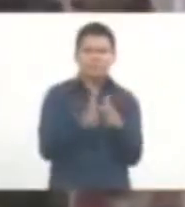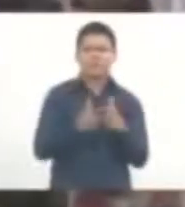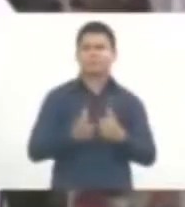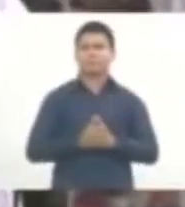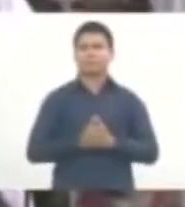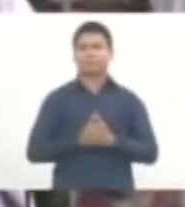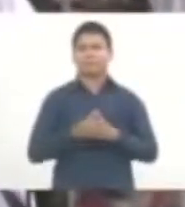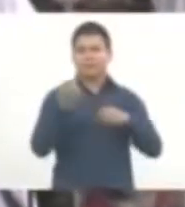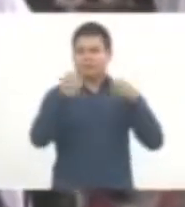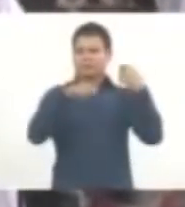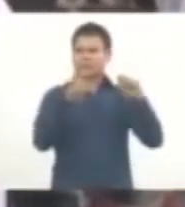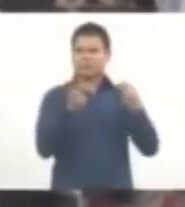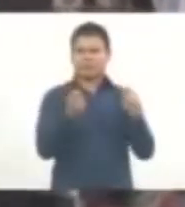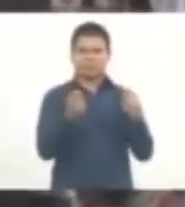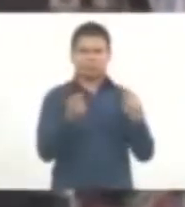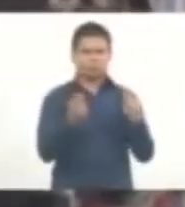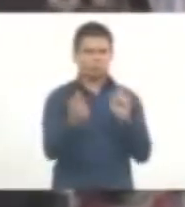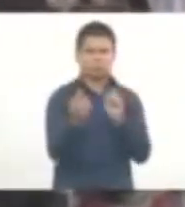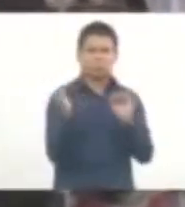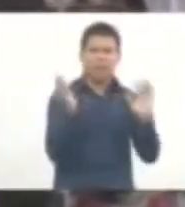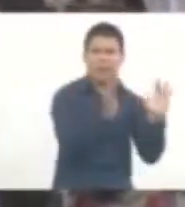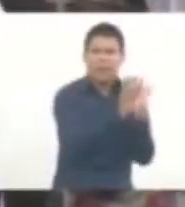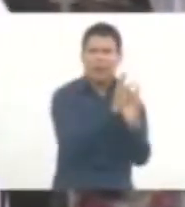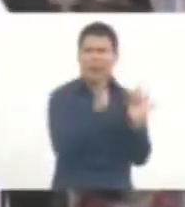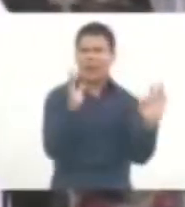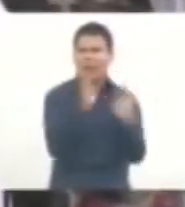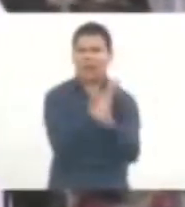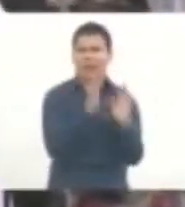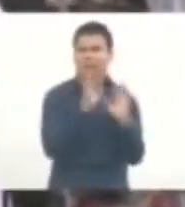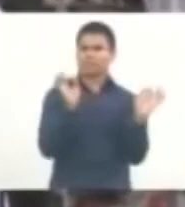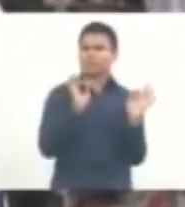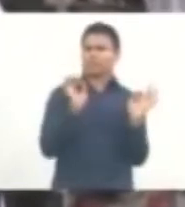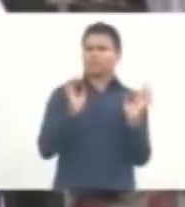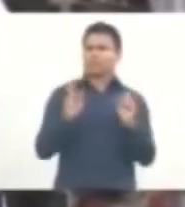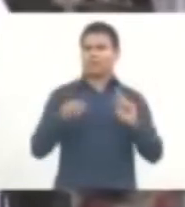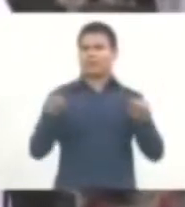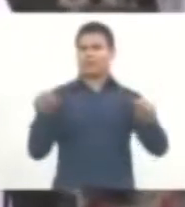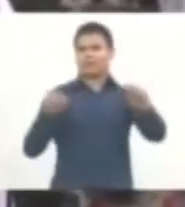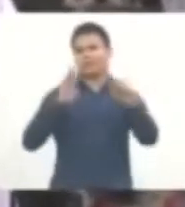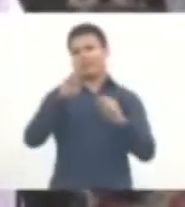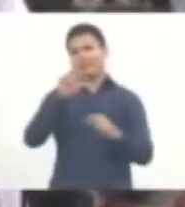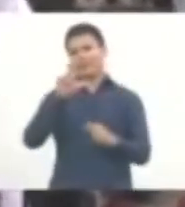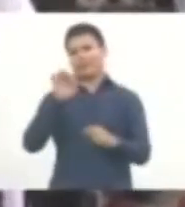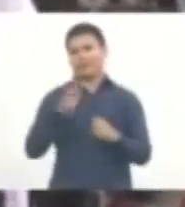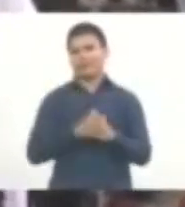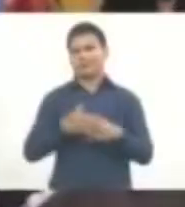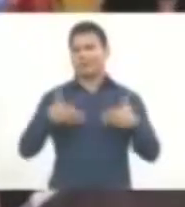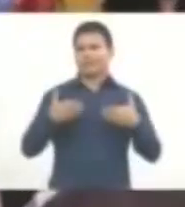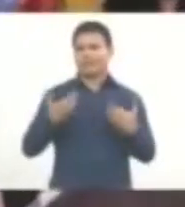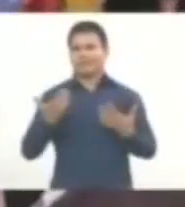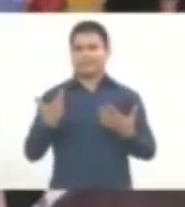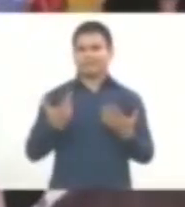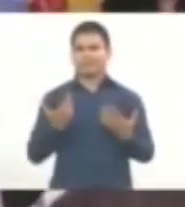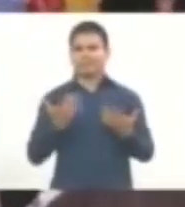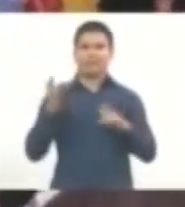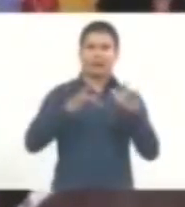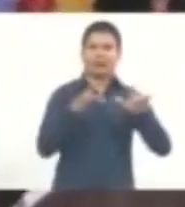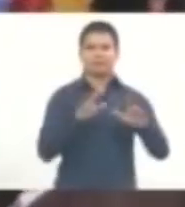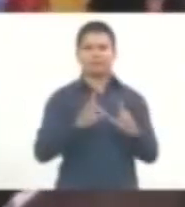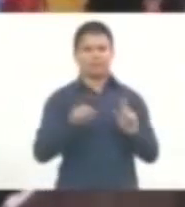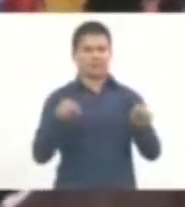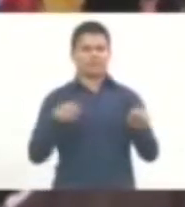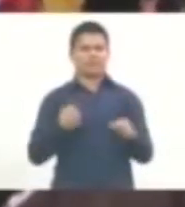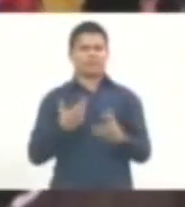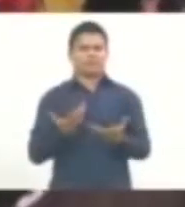Esta vez la venta estaba muy quieta, ya que la Selección de Bolivia se encuentra eliminada. Entonces la gente no está así como tan animada. En general estaba quieta, el